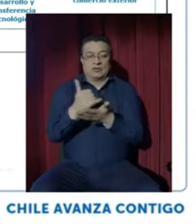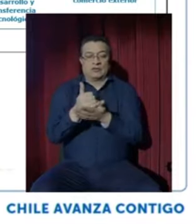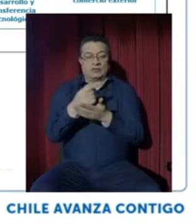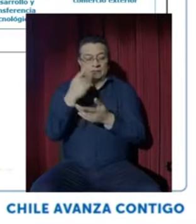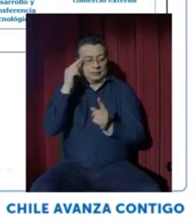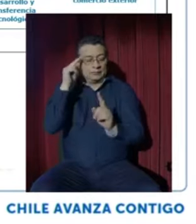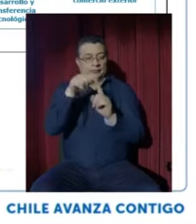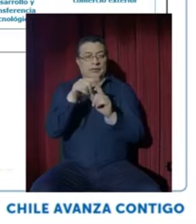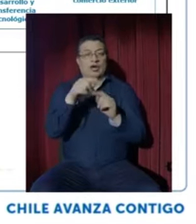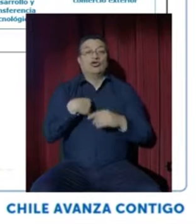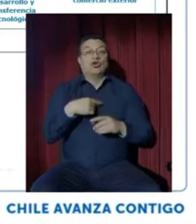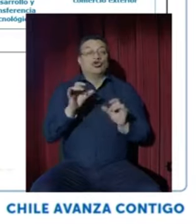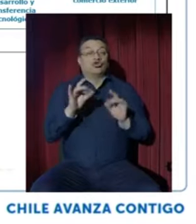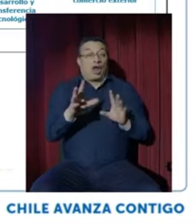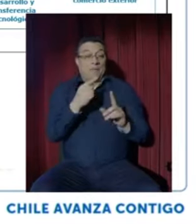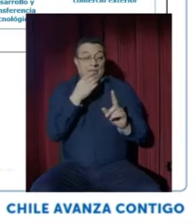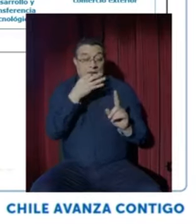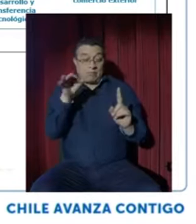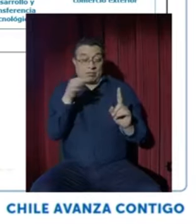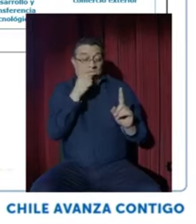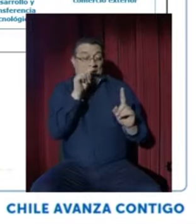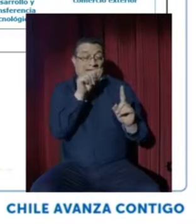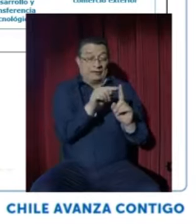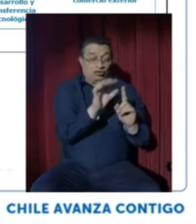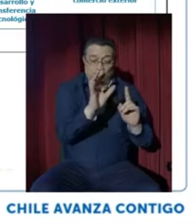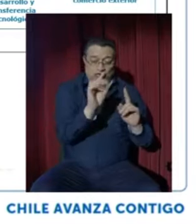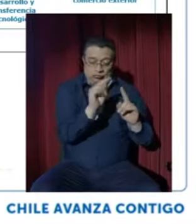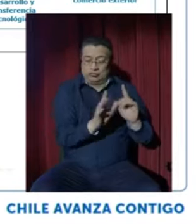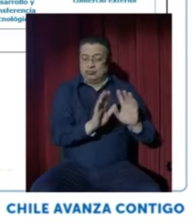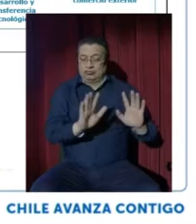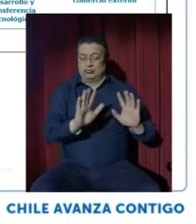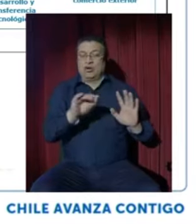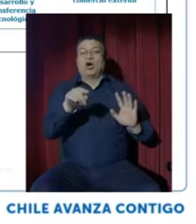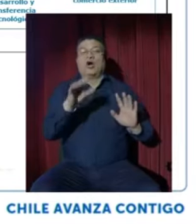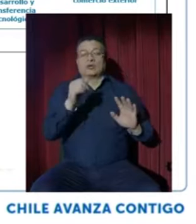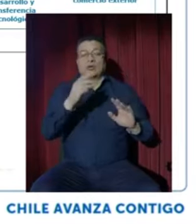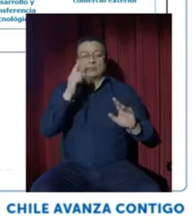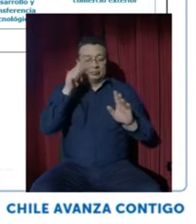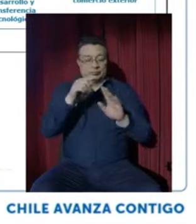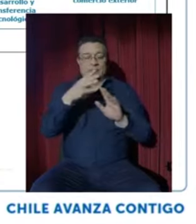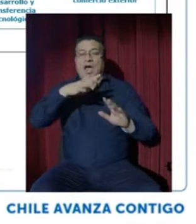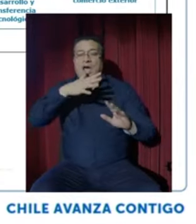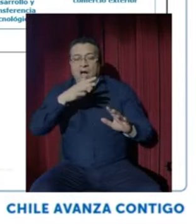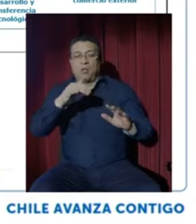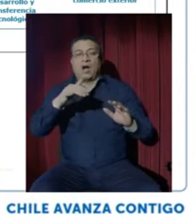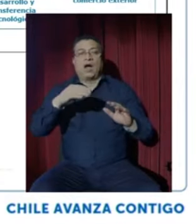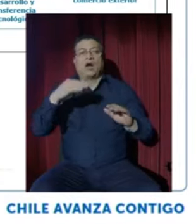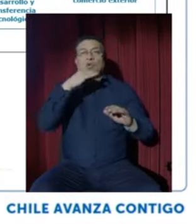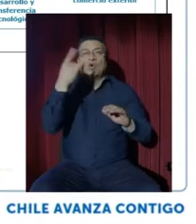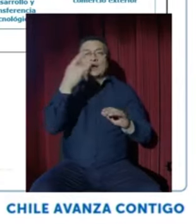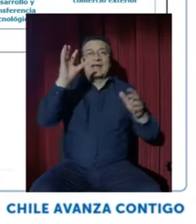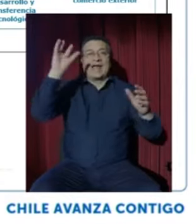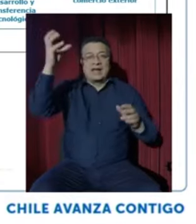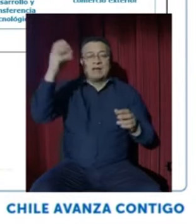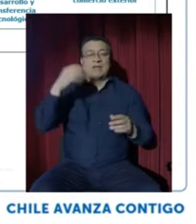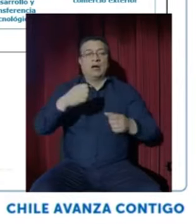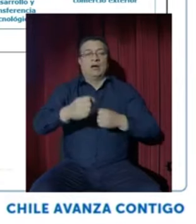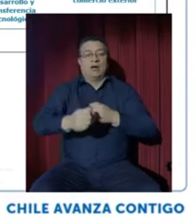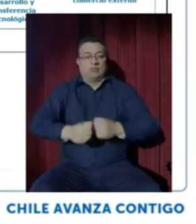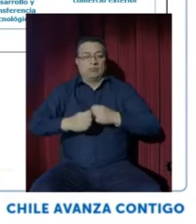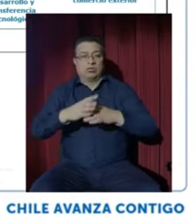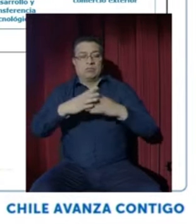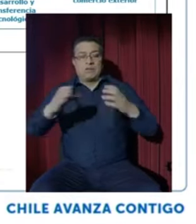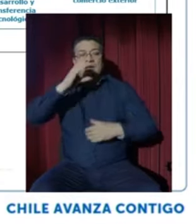yo no me voy a referir solamente a ellos los voy a enunciar como enfoqu del agua y emergencia climática el fortalecimiento de la agricultura